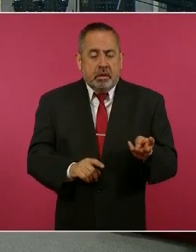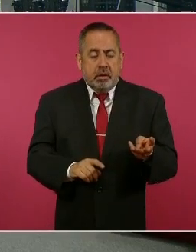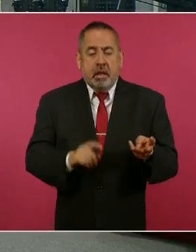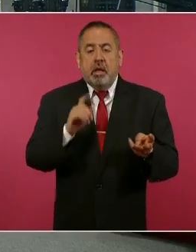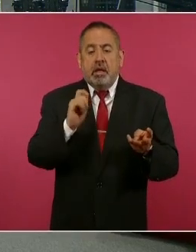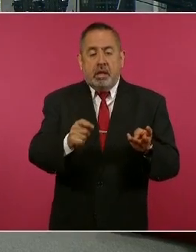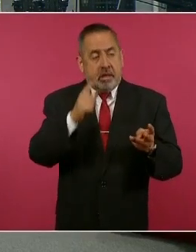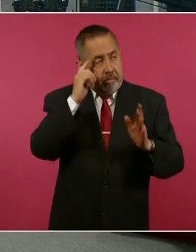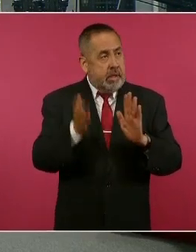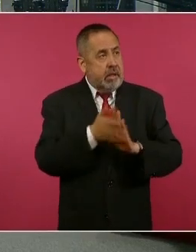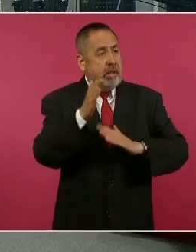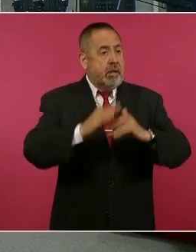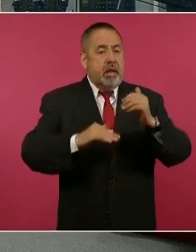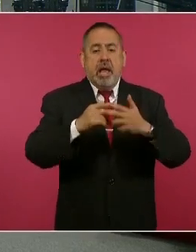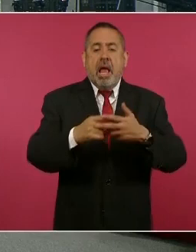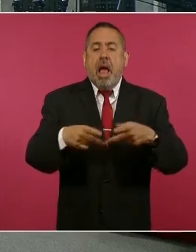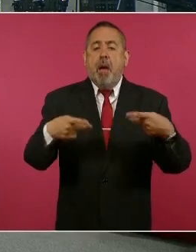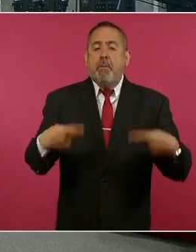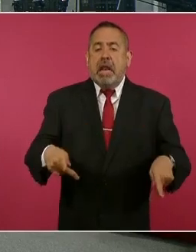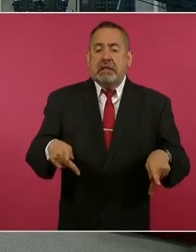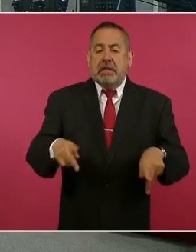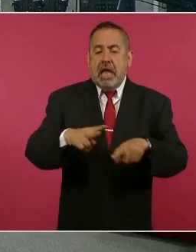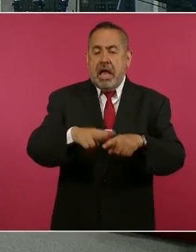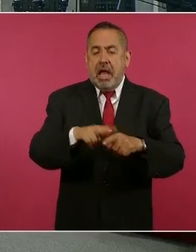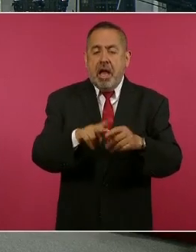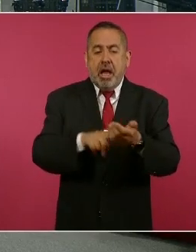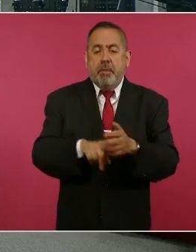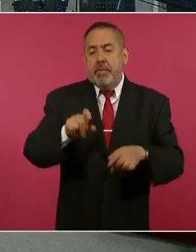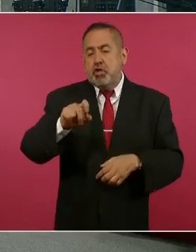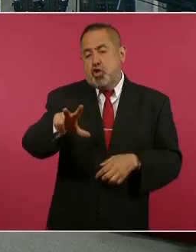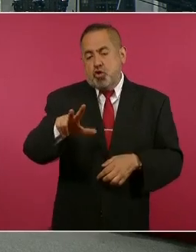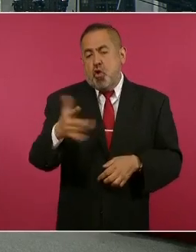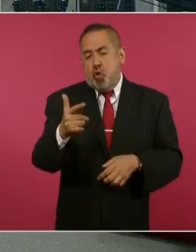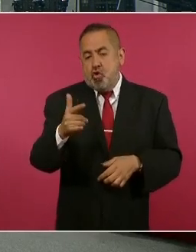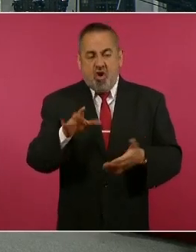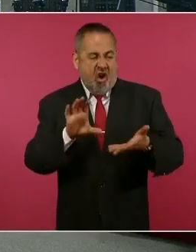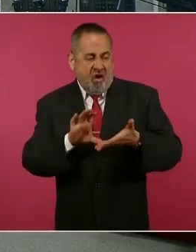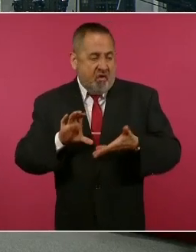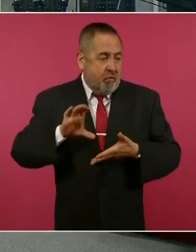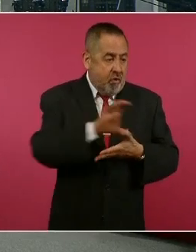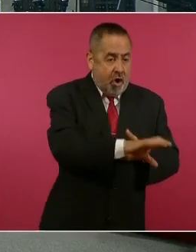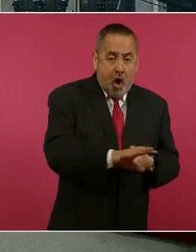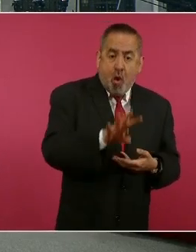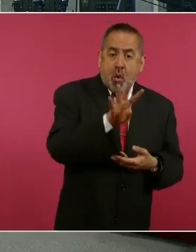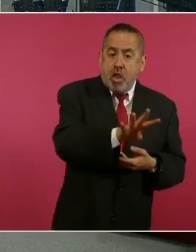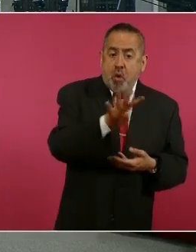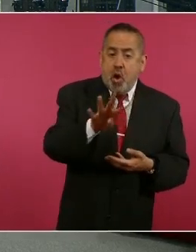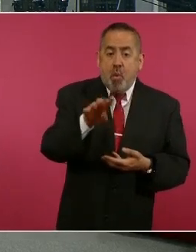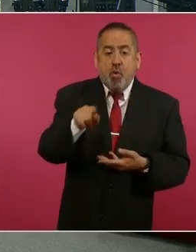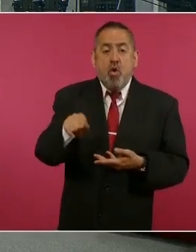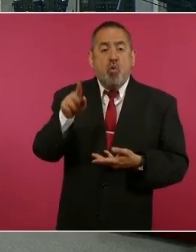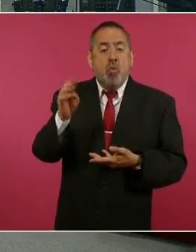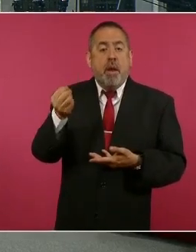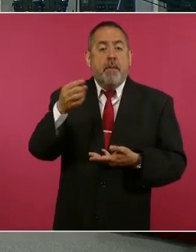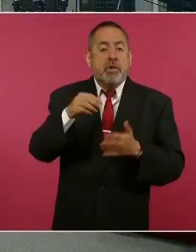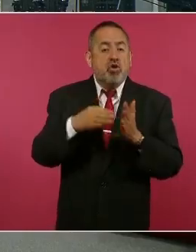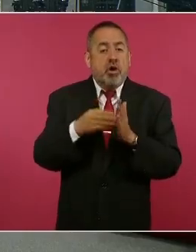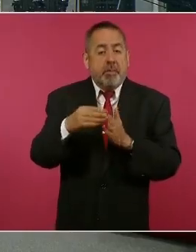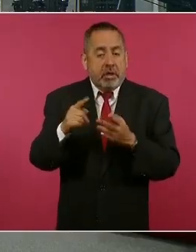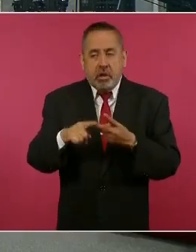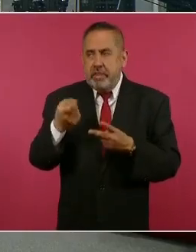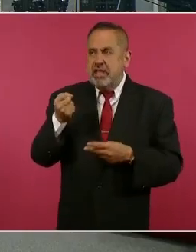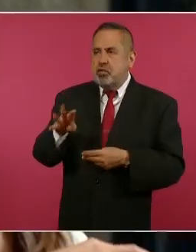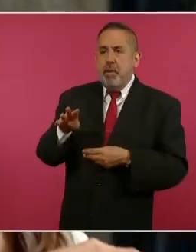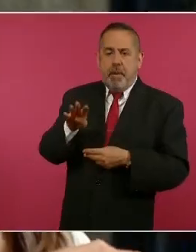fue remodelación de la Plaza 28 de Julio por un monto total de 44.9 millones de pesos el 19